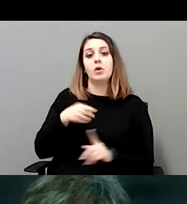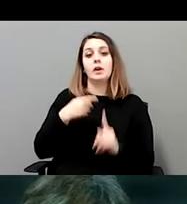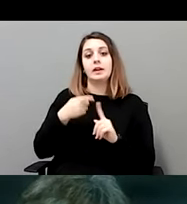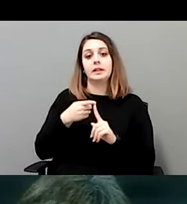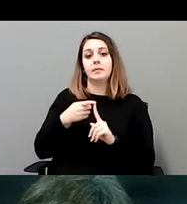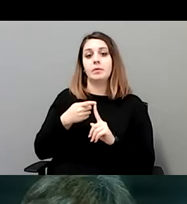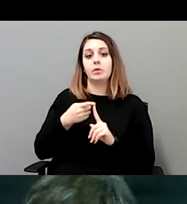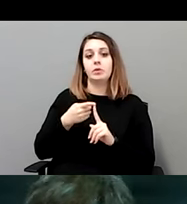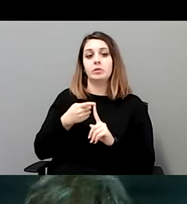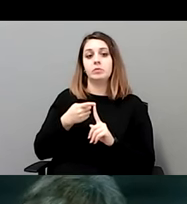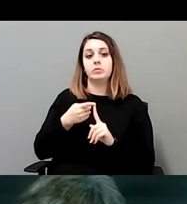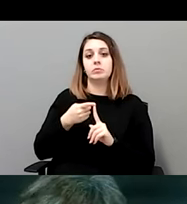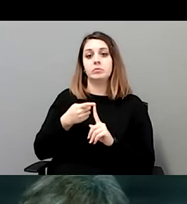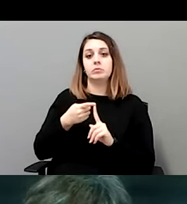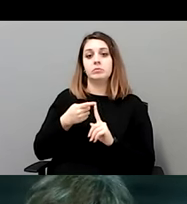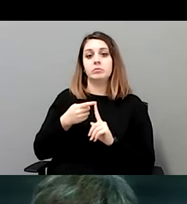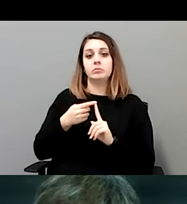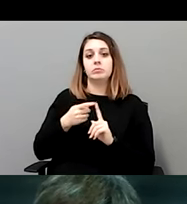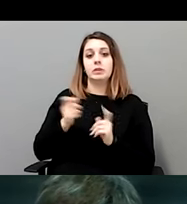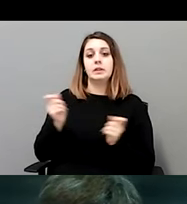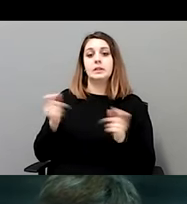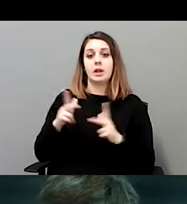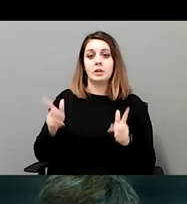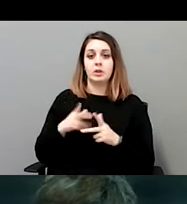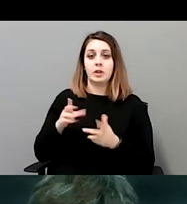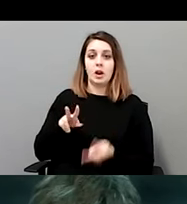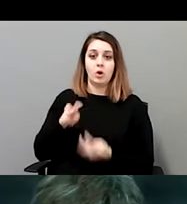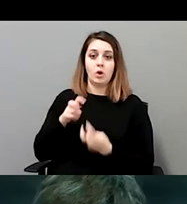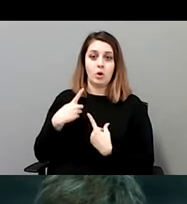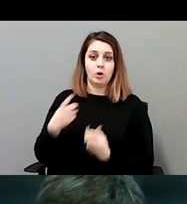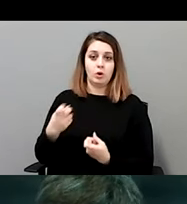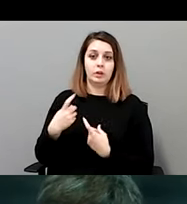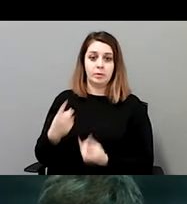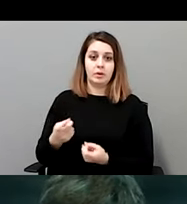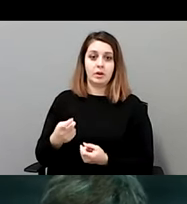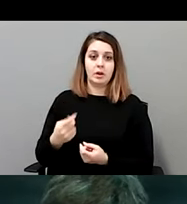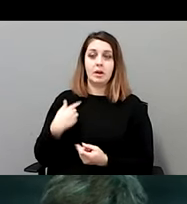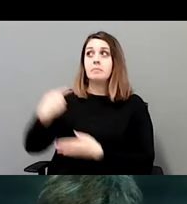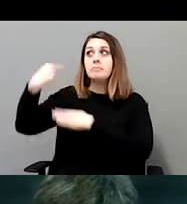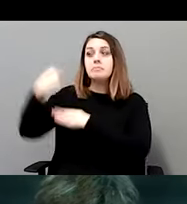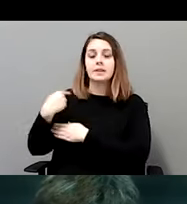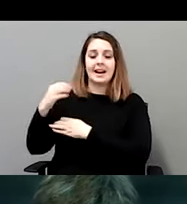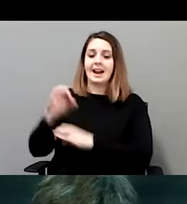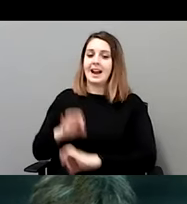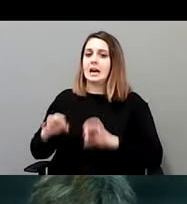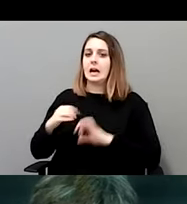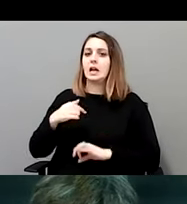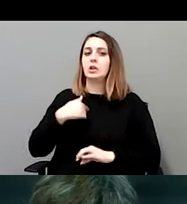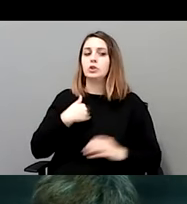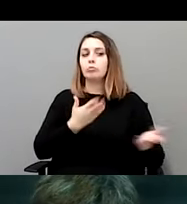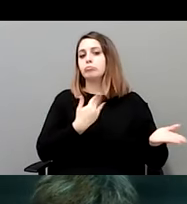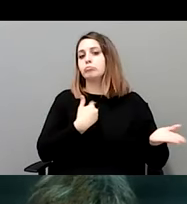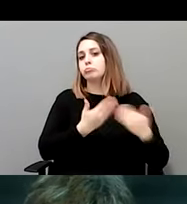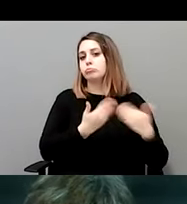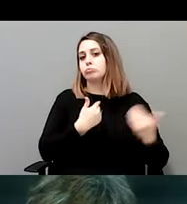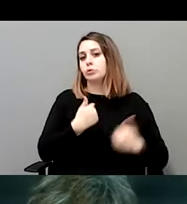las cotizaciones a la seguridad social. Nadie me lo impone. Yo lo consensúo. Yo